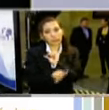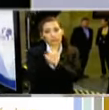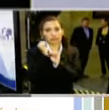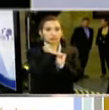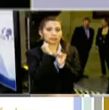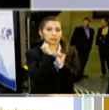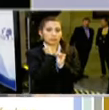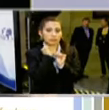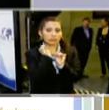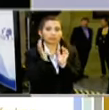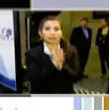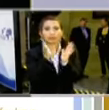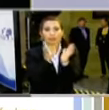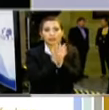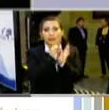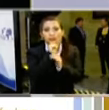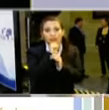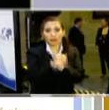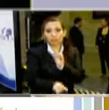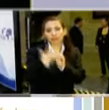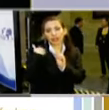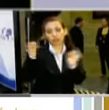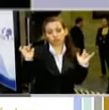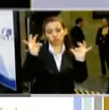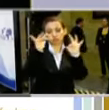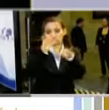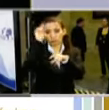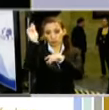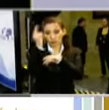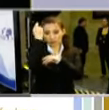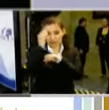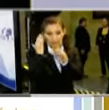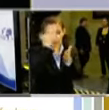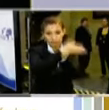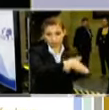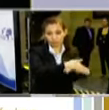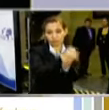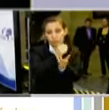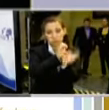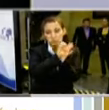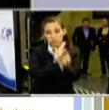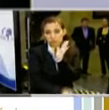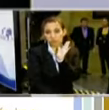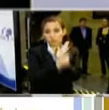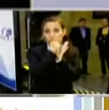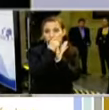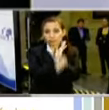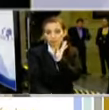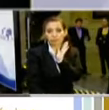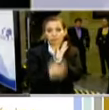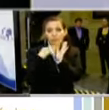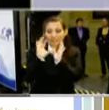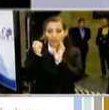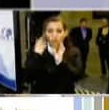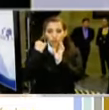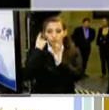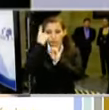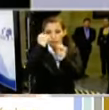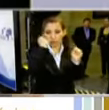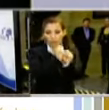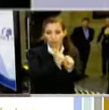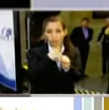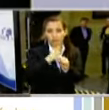senadores, participen también en los eventos universitarios. Y pongo, por ejemplo, el Congreso Anual que hace la